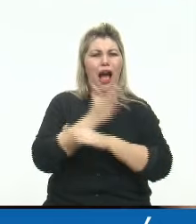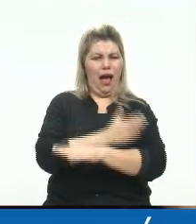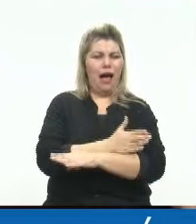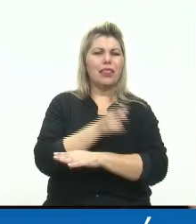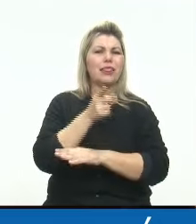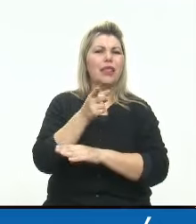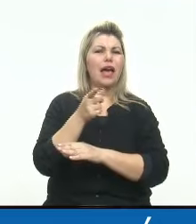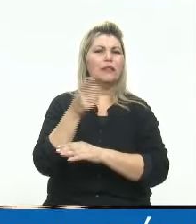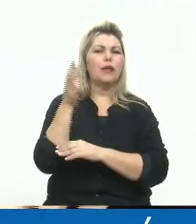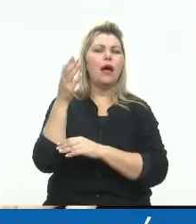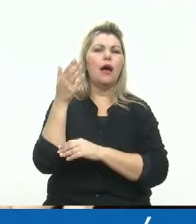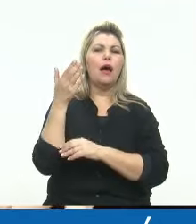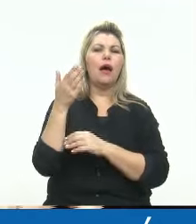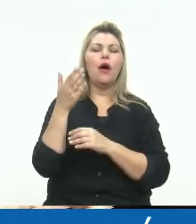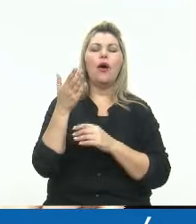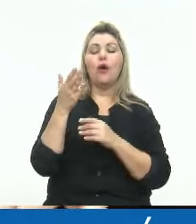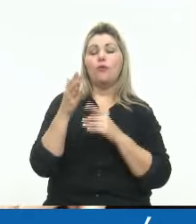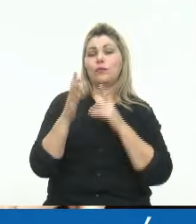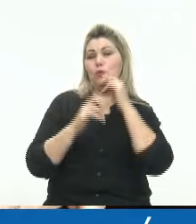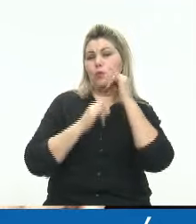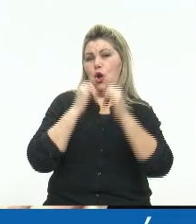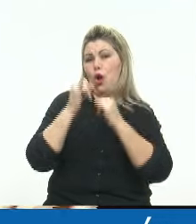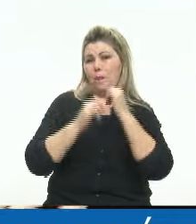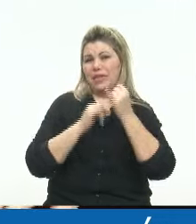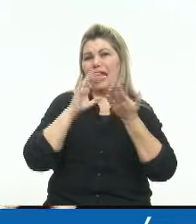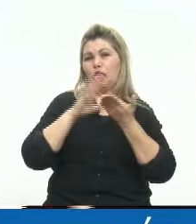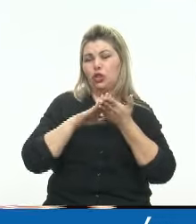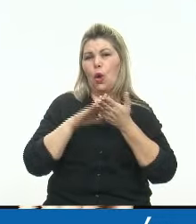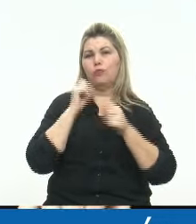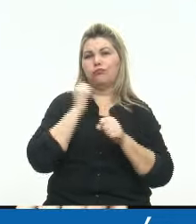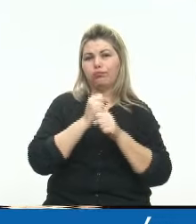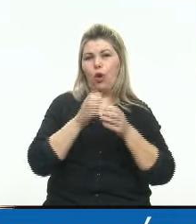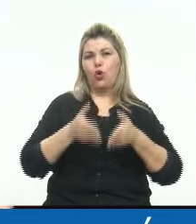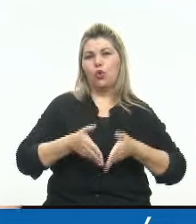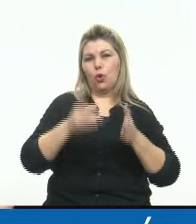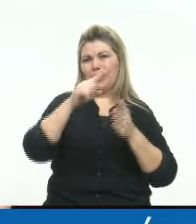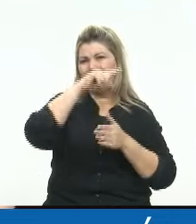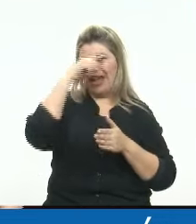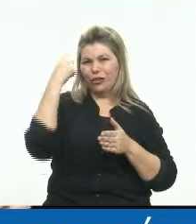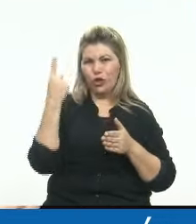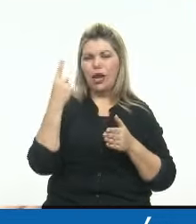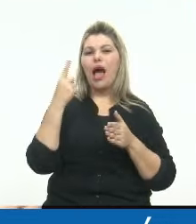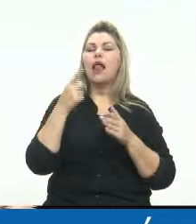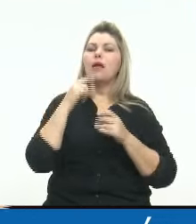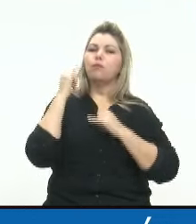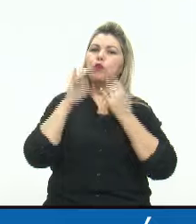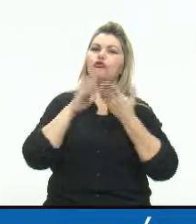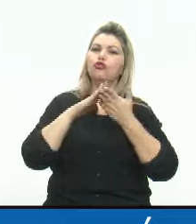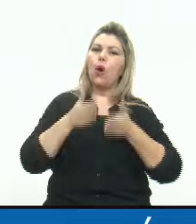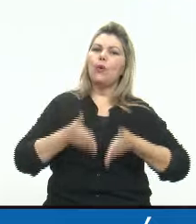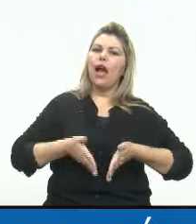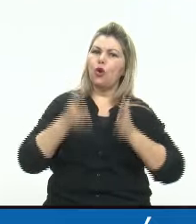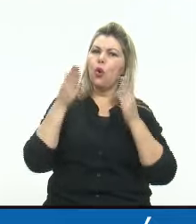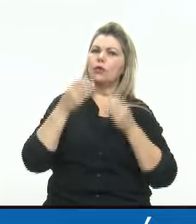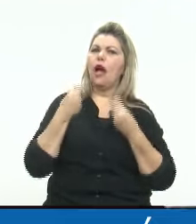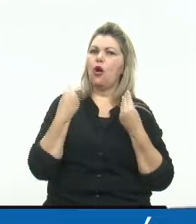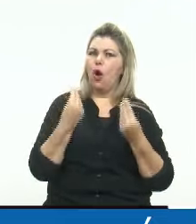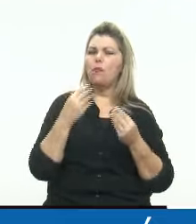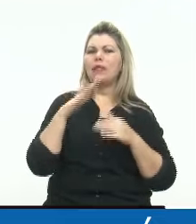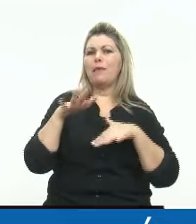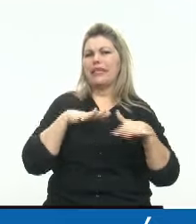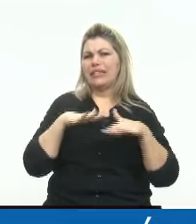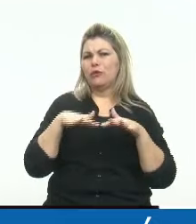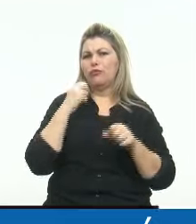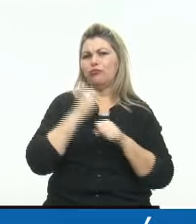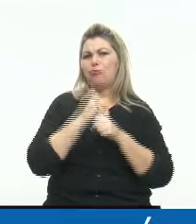escuchamos los comentarios sobre todo las obras de rutas nacionales en particular y el estado de las rutas, en la situación de las obras públicas. Y en